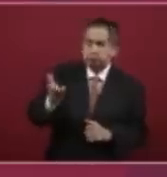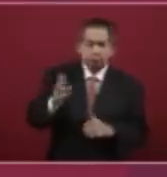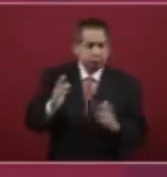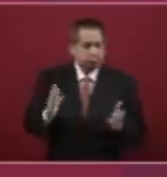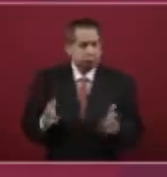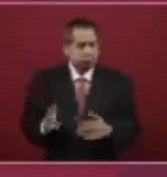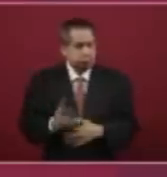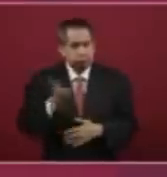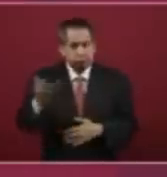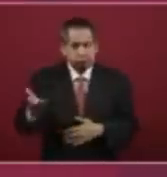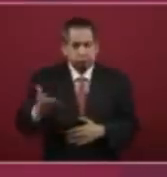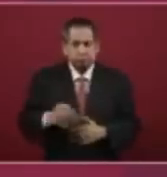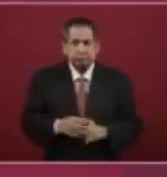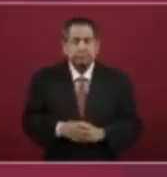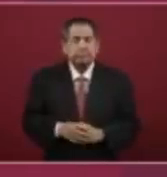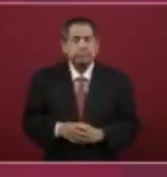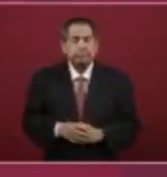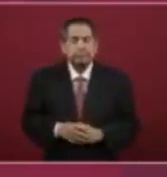a